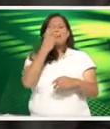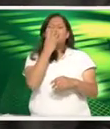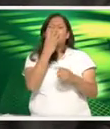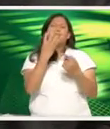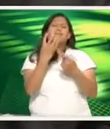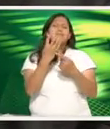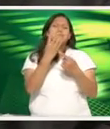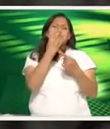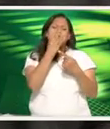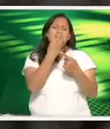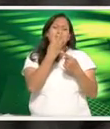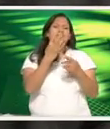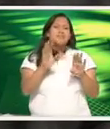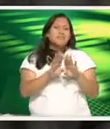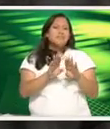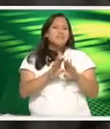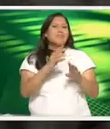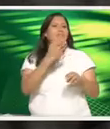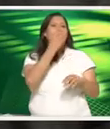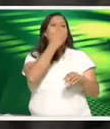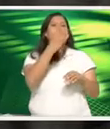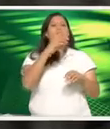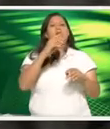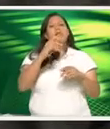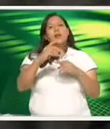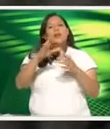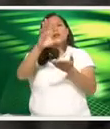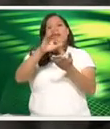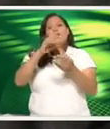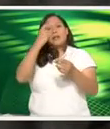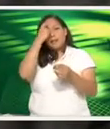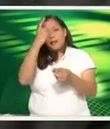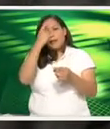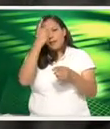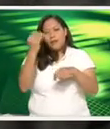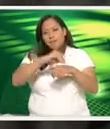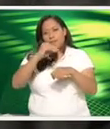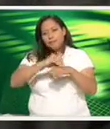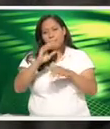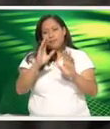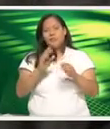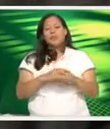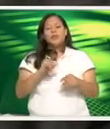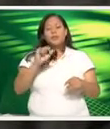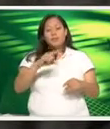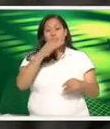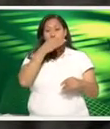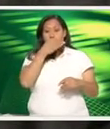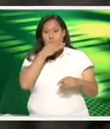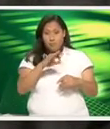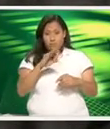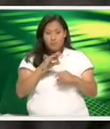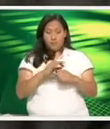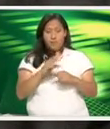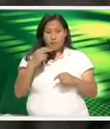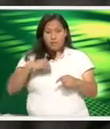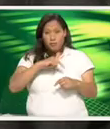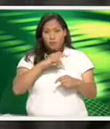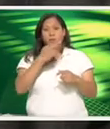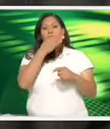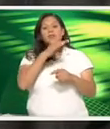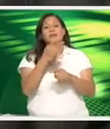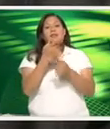fue construyéndose en el imaginario colectivo con el paso de los años. Ahora hay que decirlo, la ceremonia que celebramos el